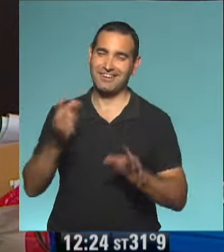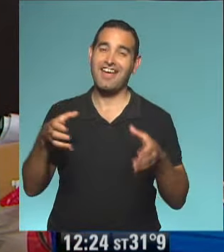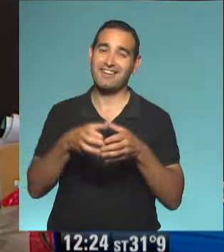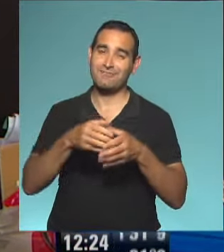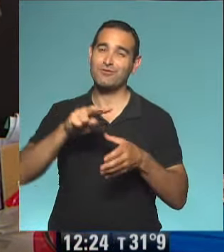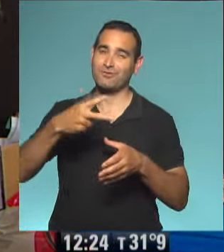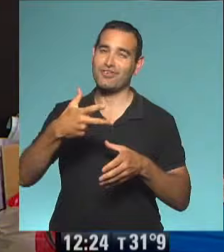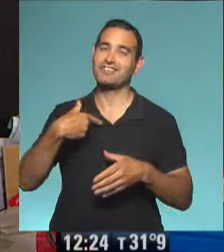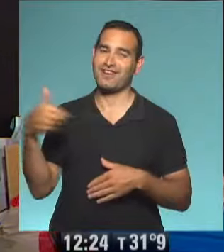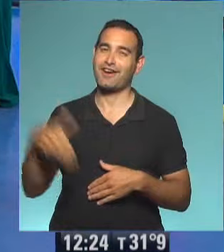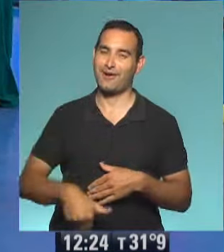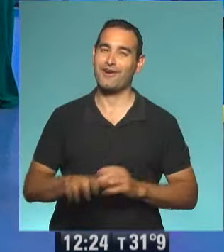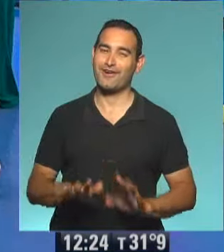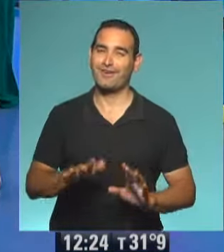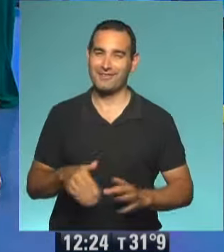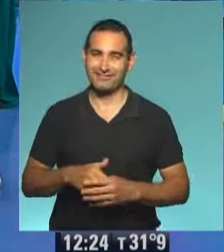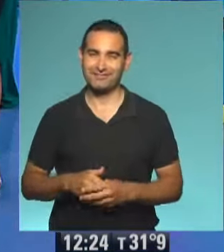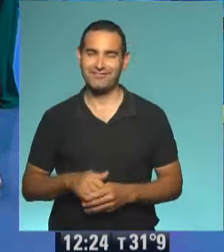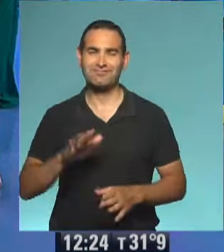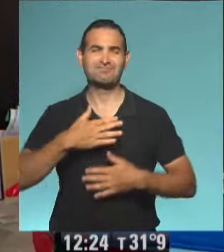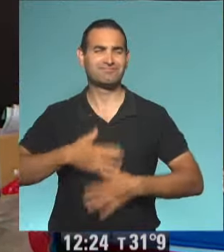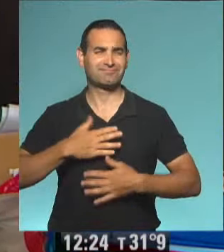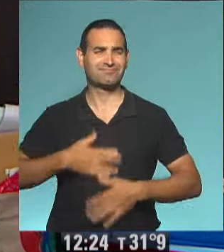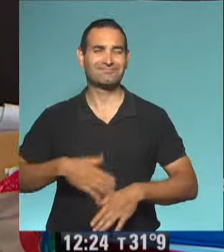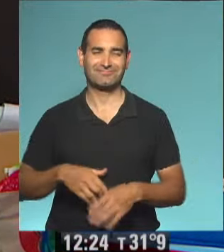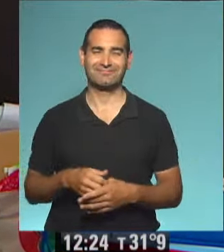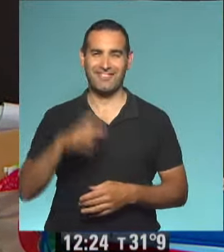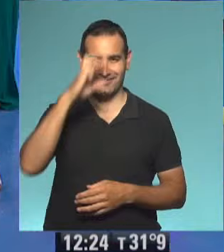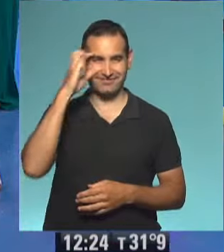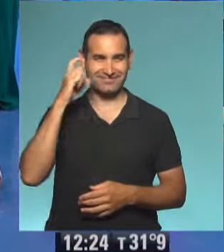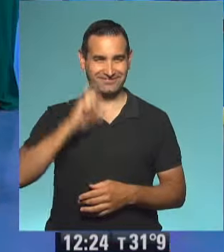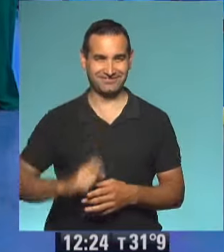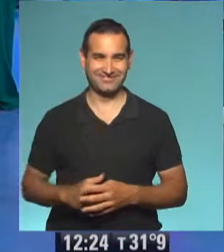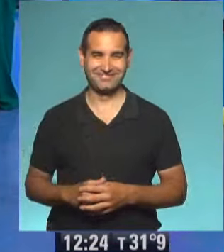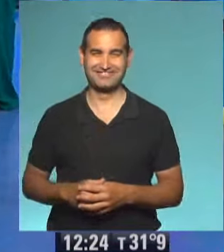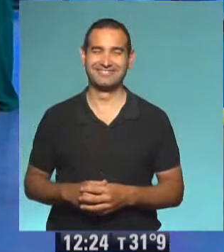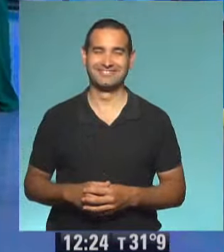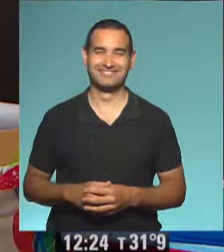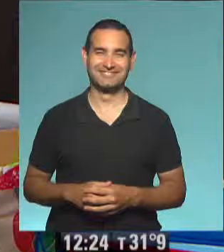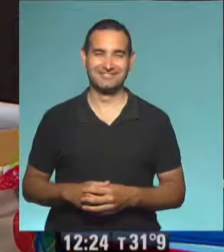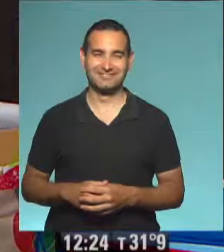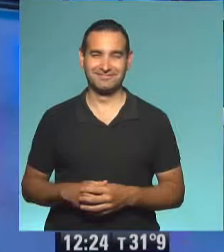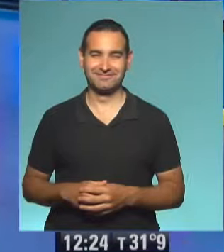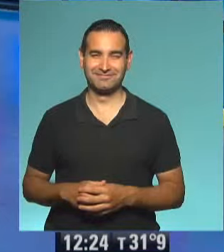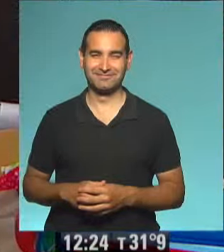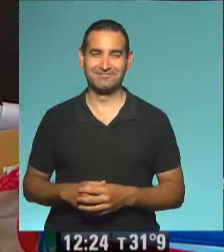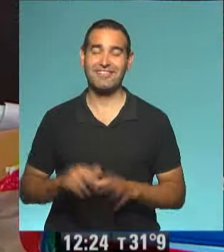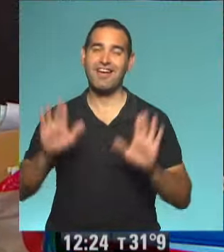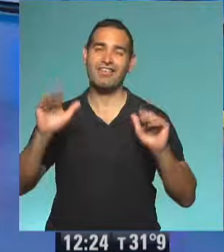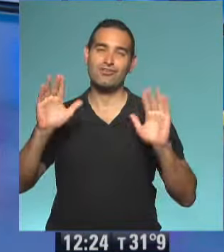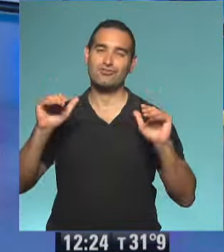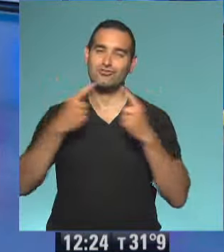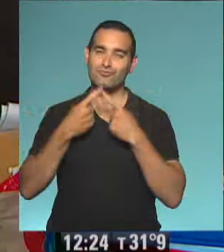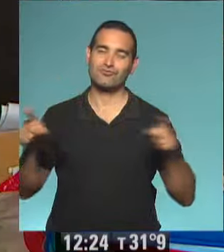y tercero. Pero tranquilo, Pablo y Caro. Chau, adiós. Qué malo que sos. Quizás